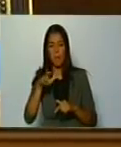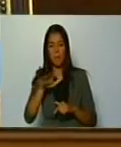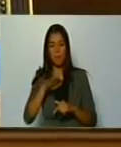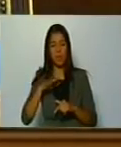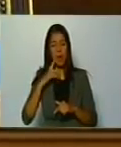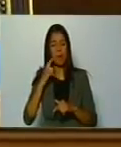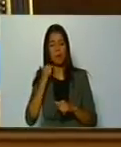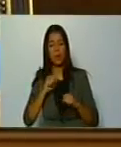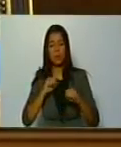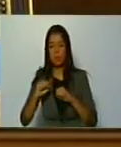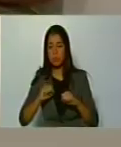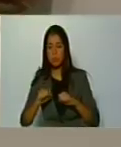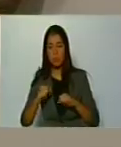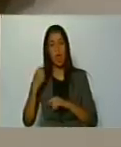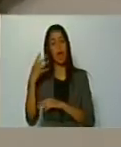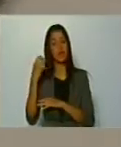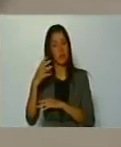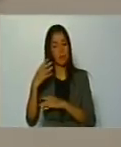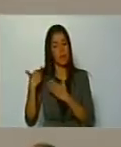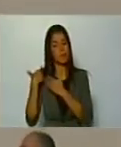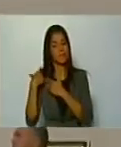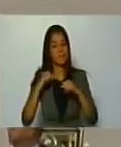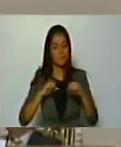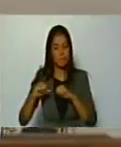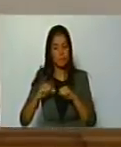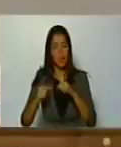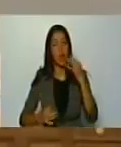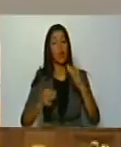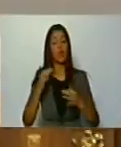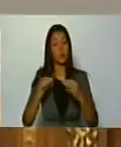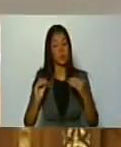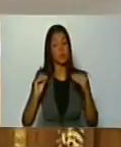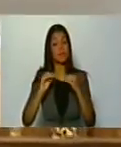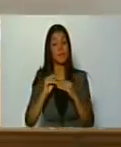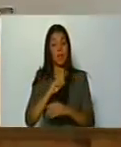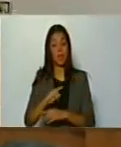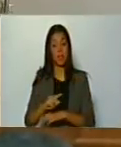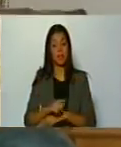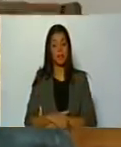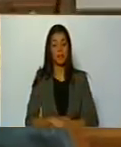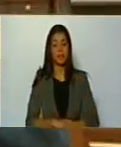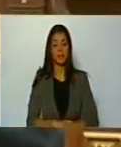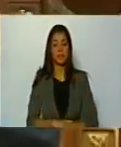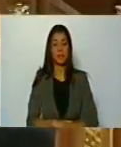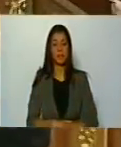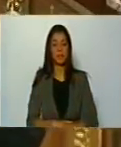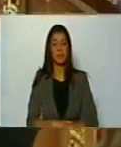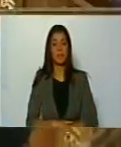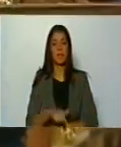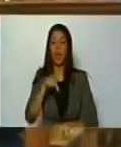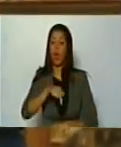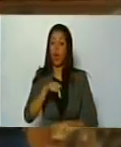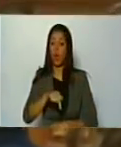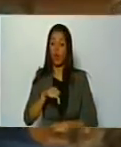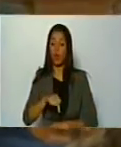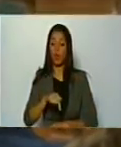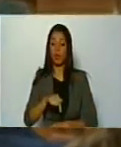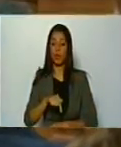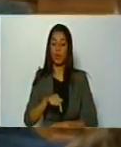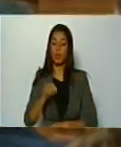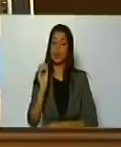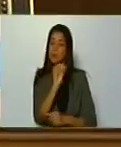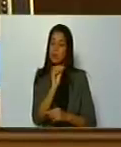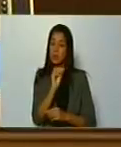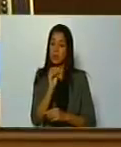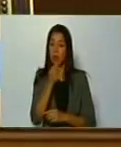en estos sublimes valores y principios de la República. Hoy se había convocado al diputado